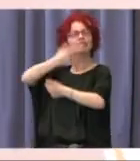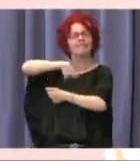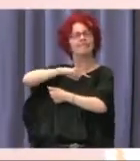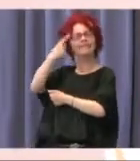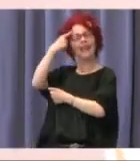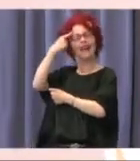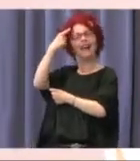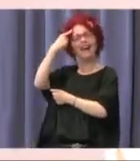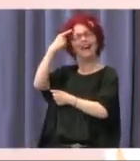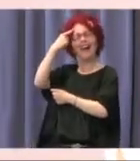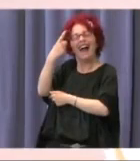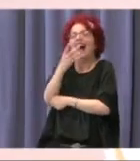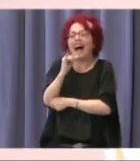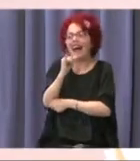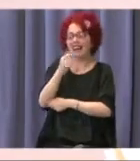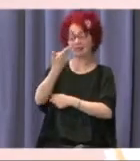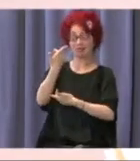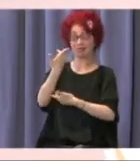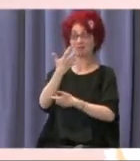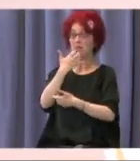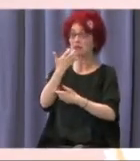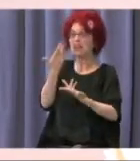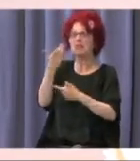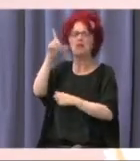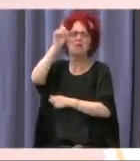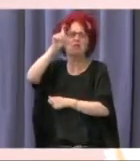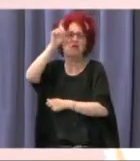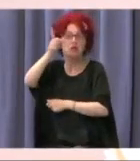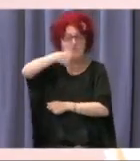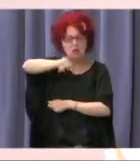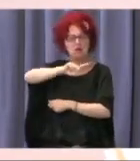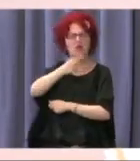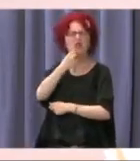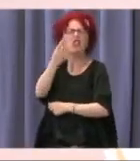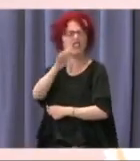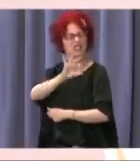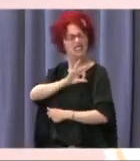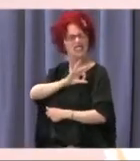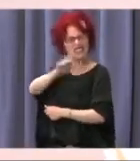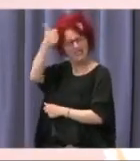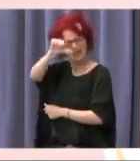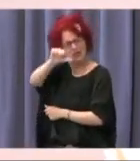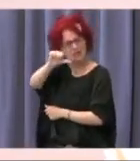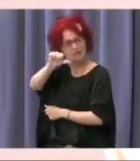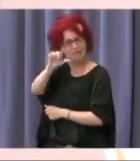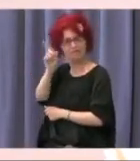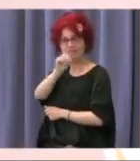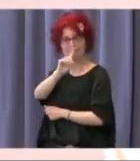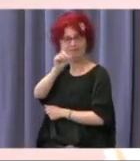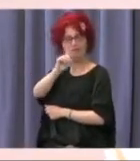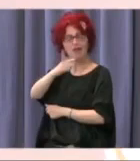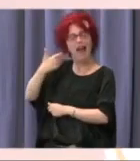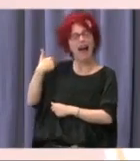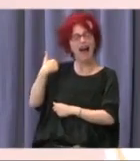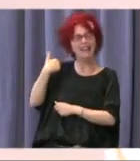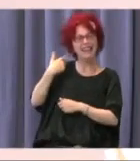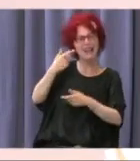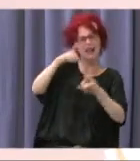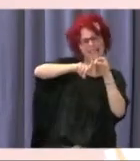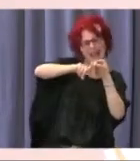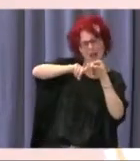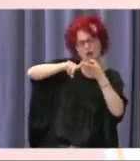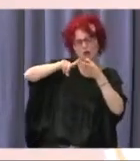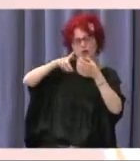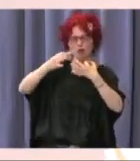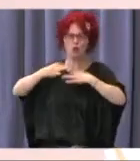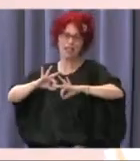en clase. Por eso, a los profesores no le llamáis señorito, porque nunca ha habido esa diferencia entre soltero o casado para los hombres, que